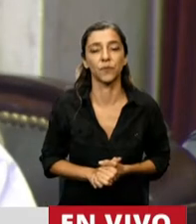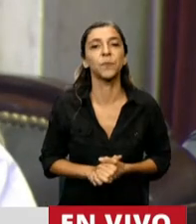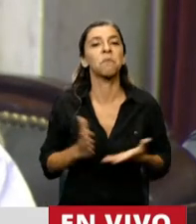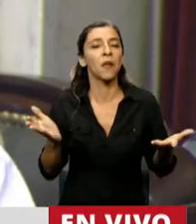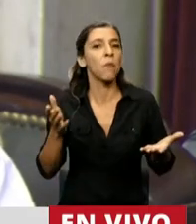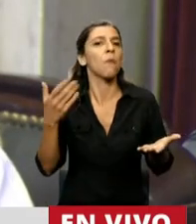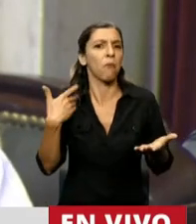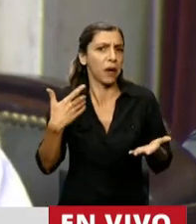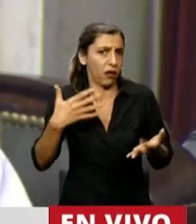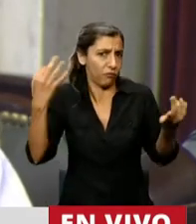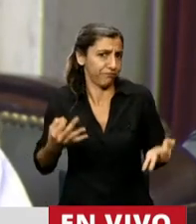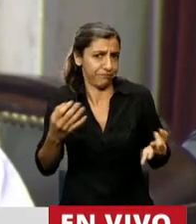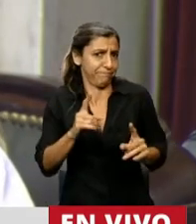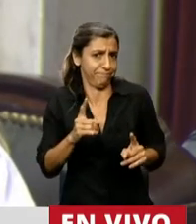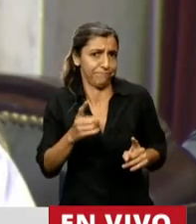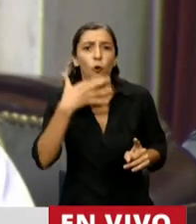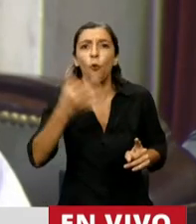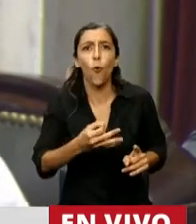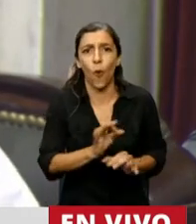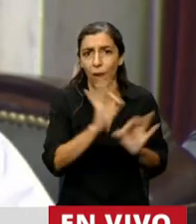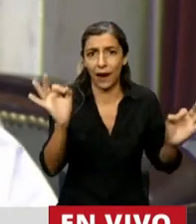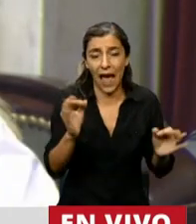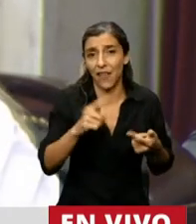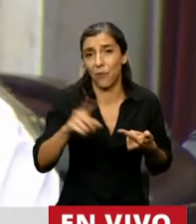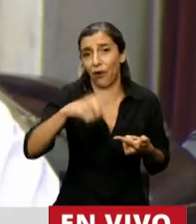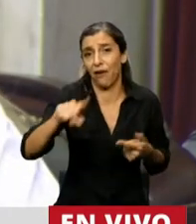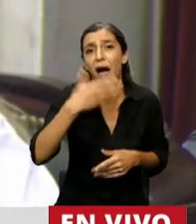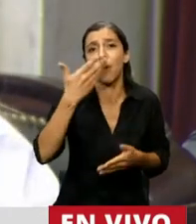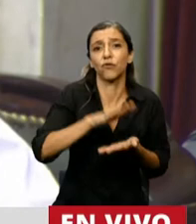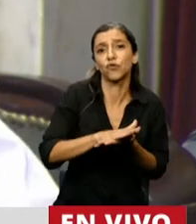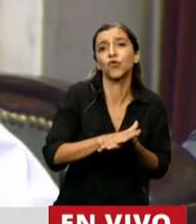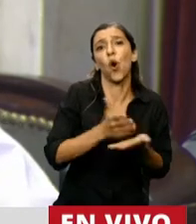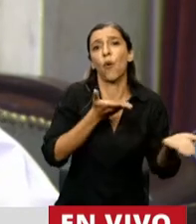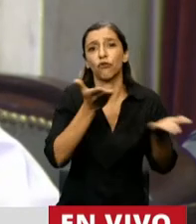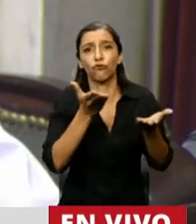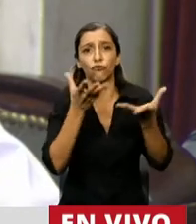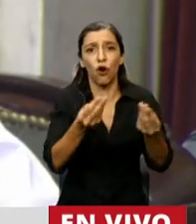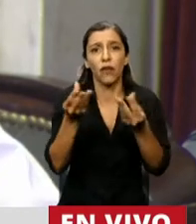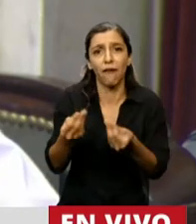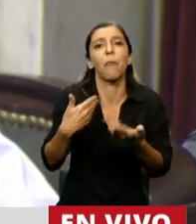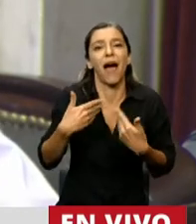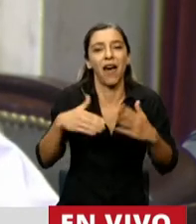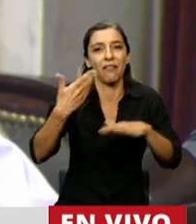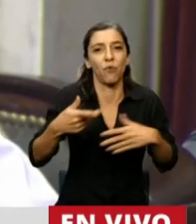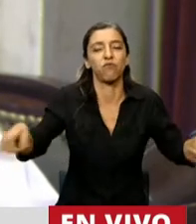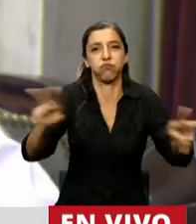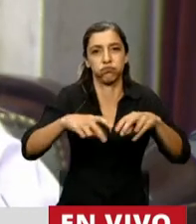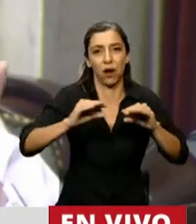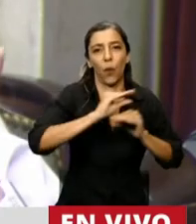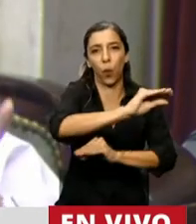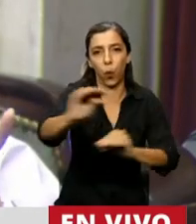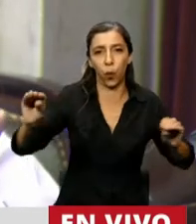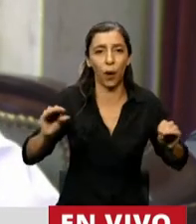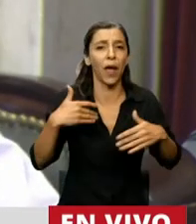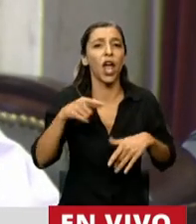riqueza de la nación de acuerdo a los principios de solidaridad y redistribución. Bueno, sabemos que cada vez que el oficialismo viene con